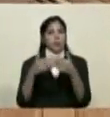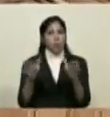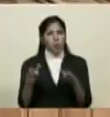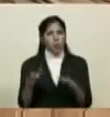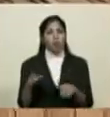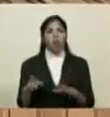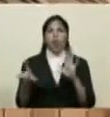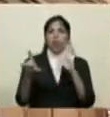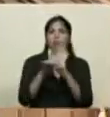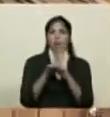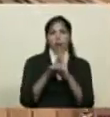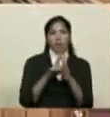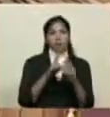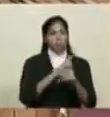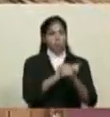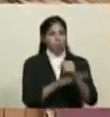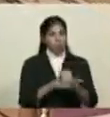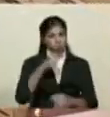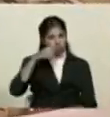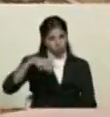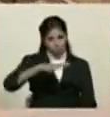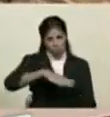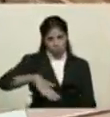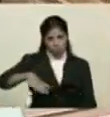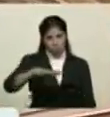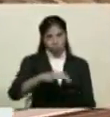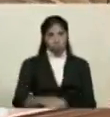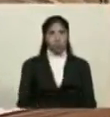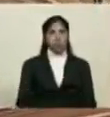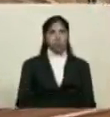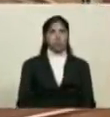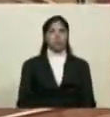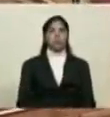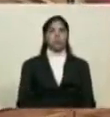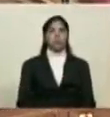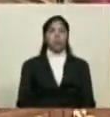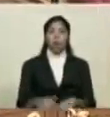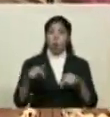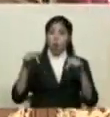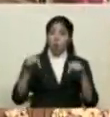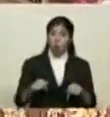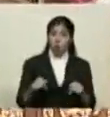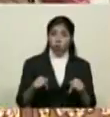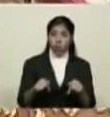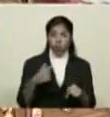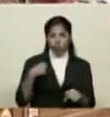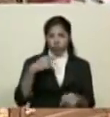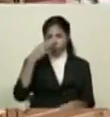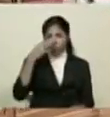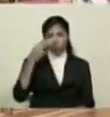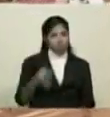Poder Ciudadano. Y pasó a ser, hoy convencido más de ello,